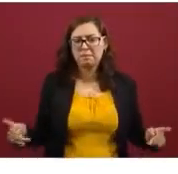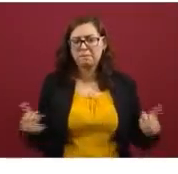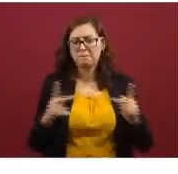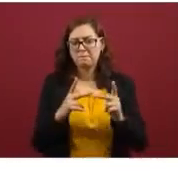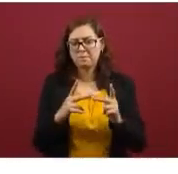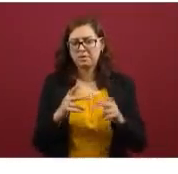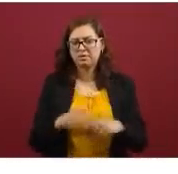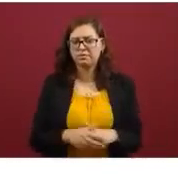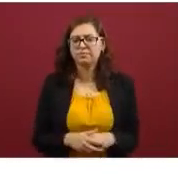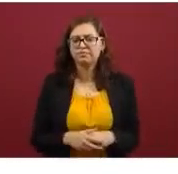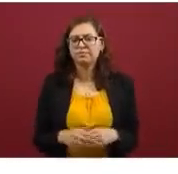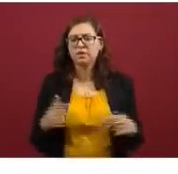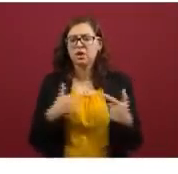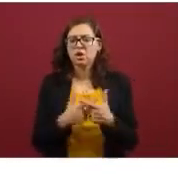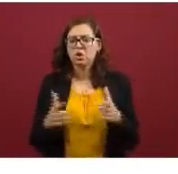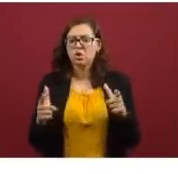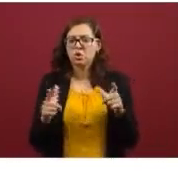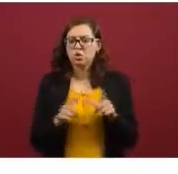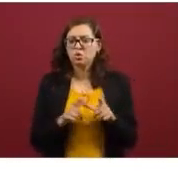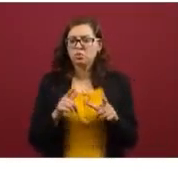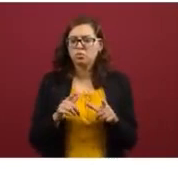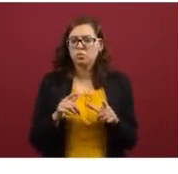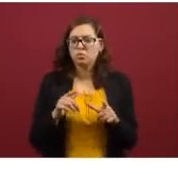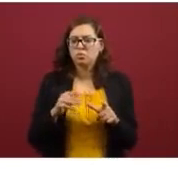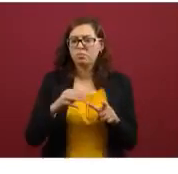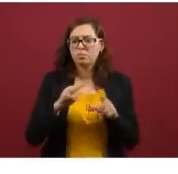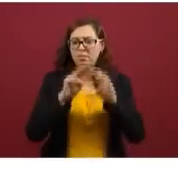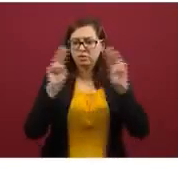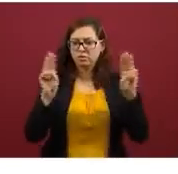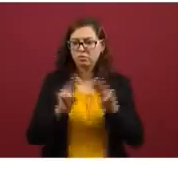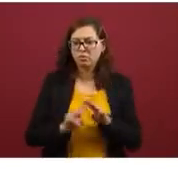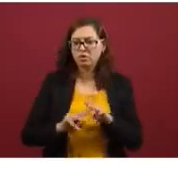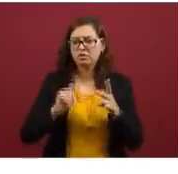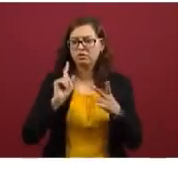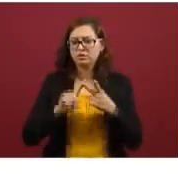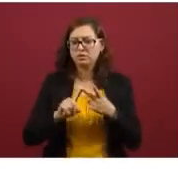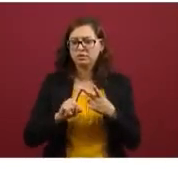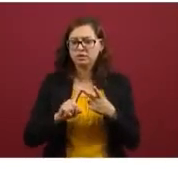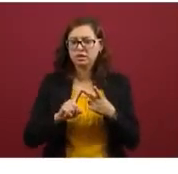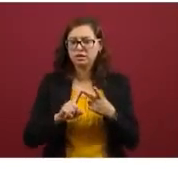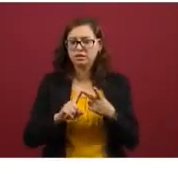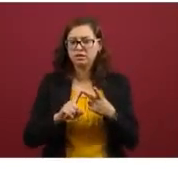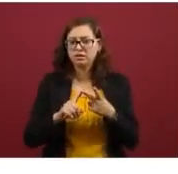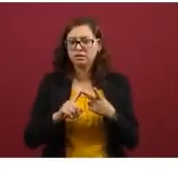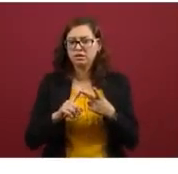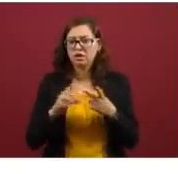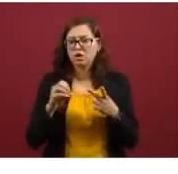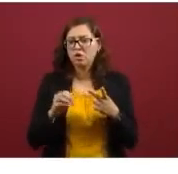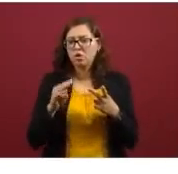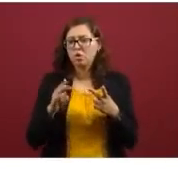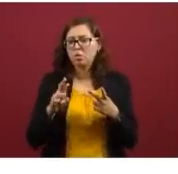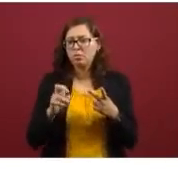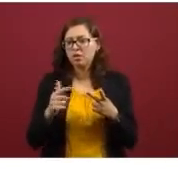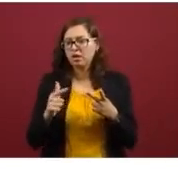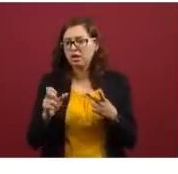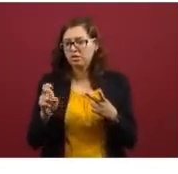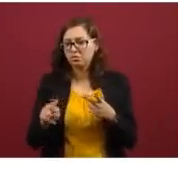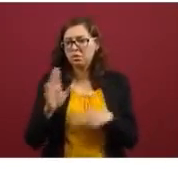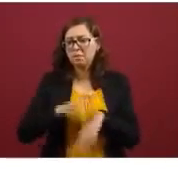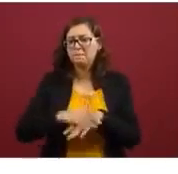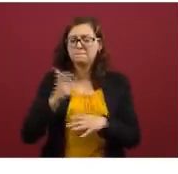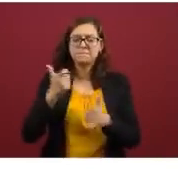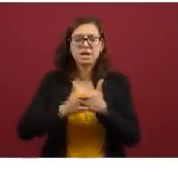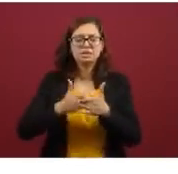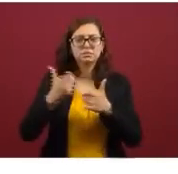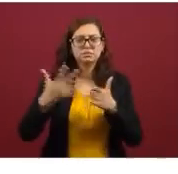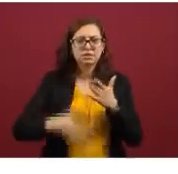Grupo Emurcia y Garza Obregón tienen los márgenes más pequeños y en consecuencia